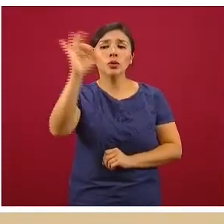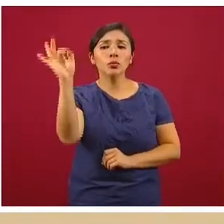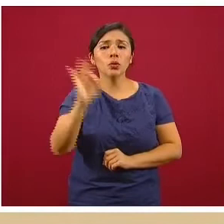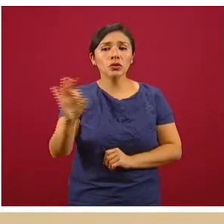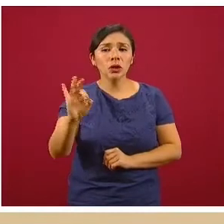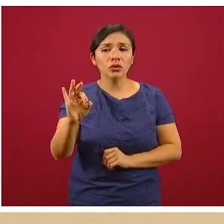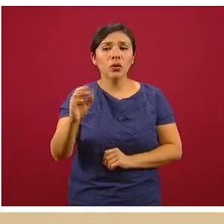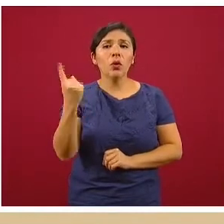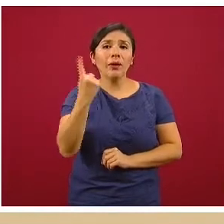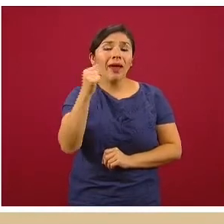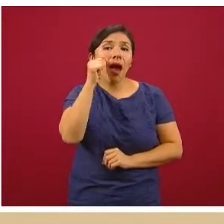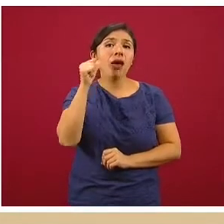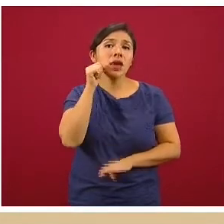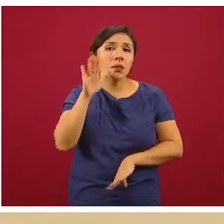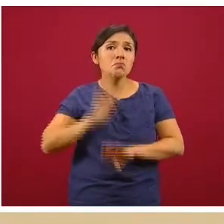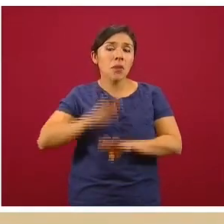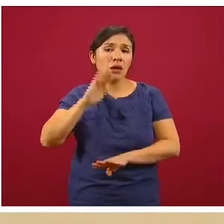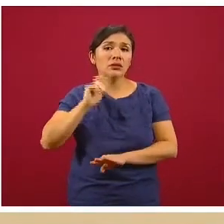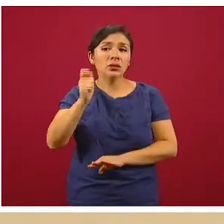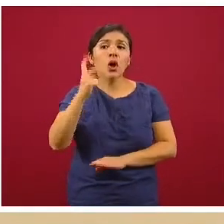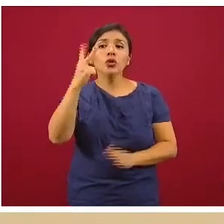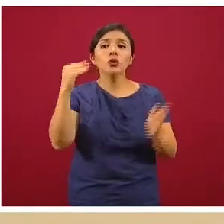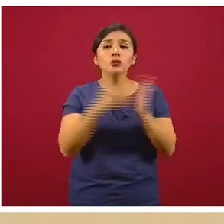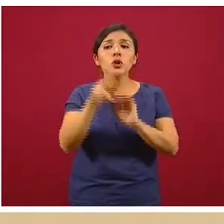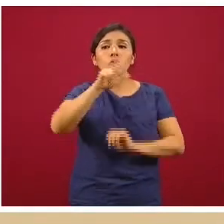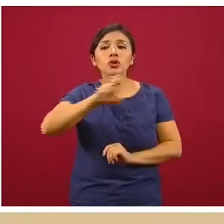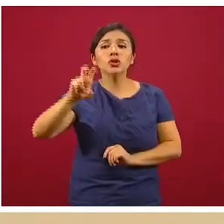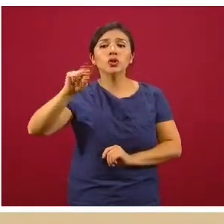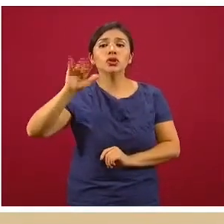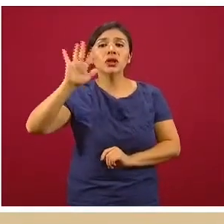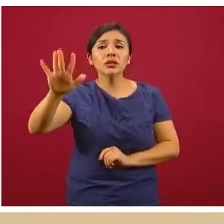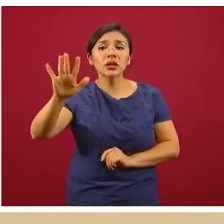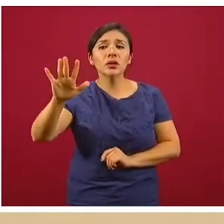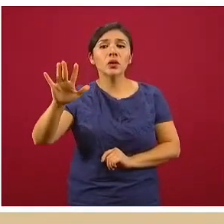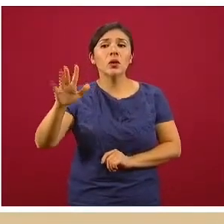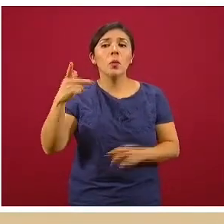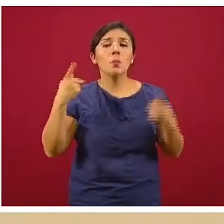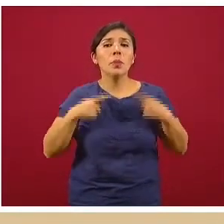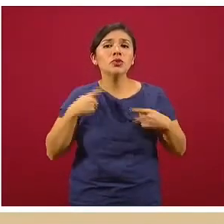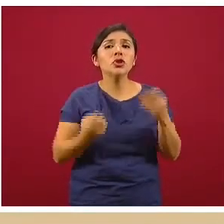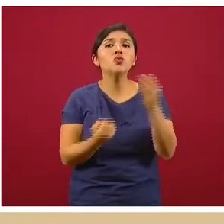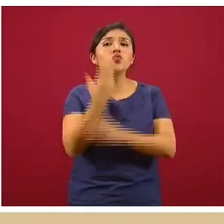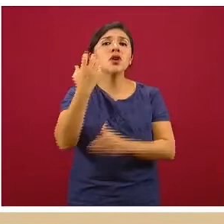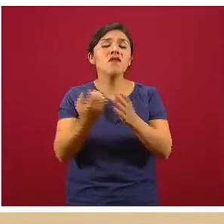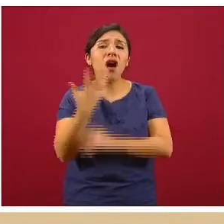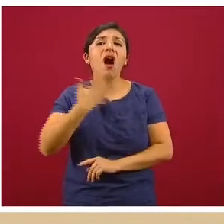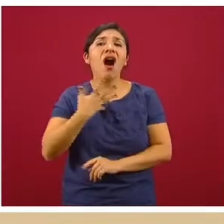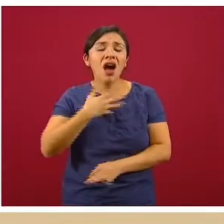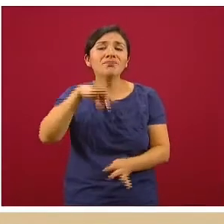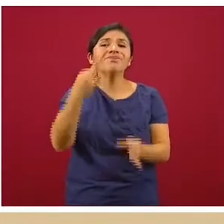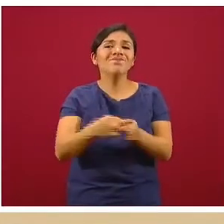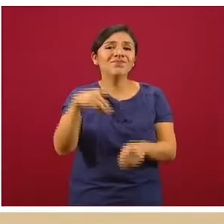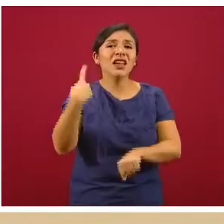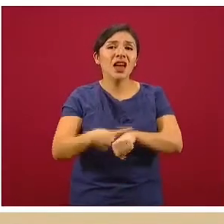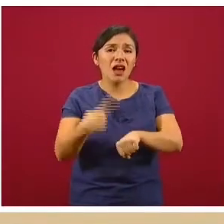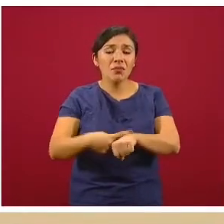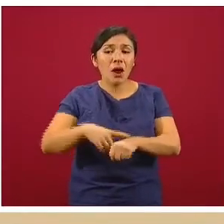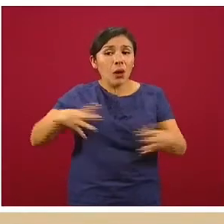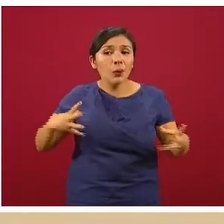3.4% con respecto a lo que había ayer. Eso es 2.885 casos nuevos que se han confirmado y